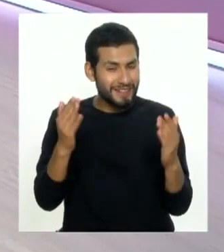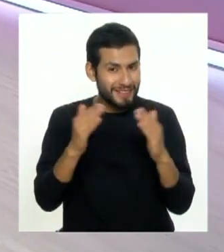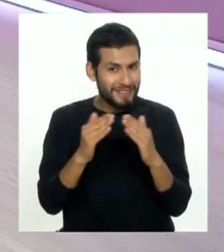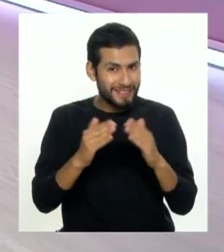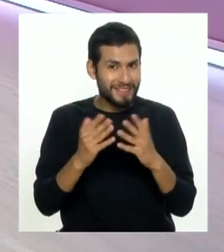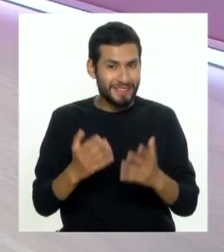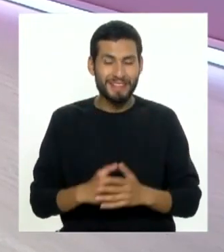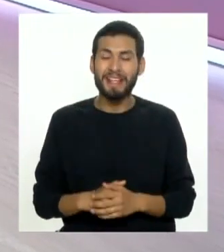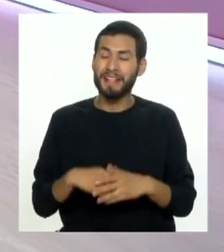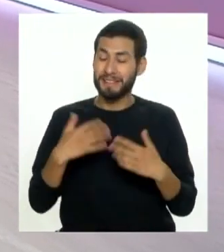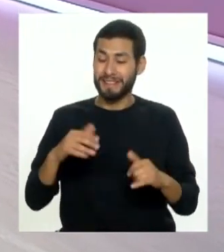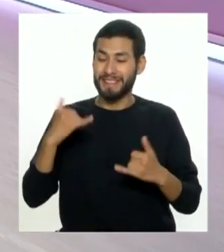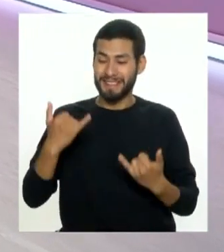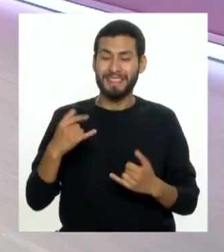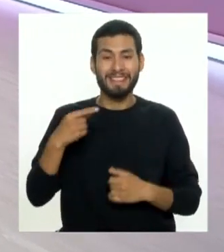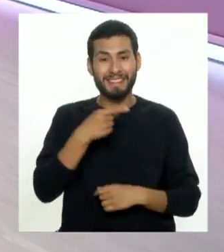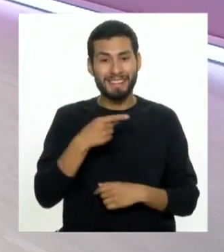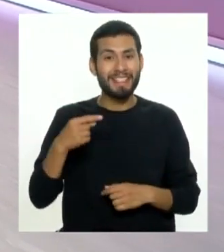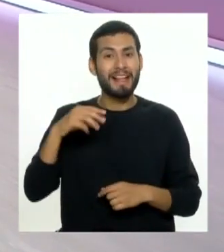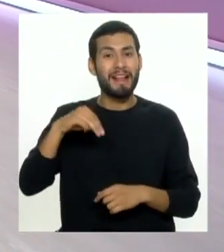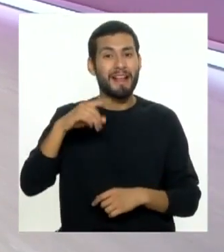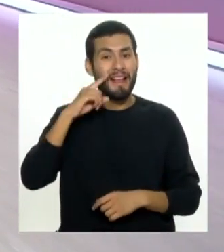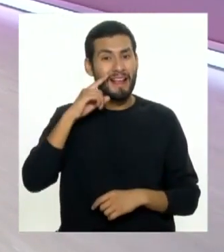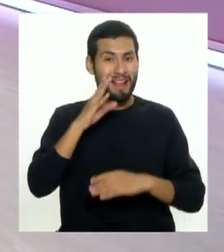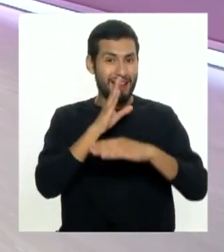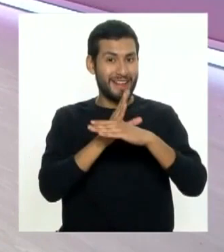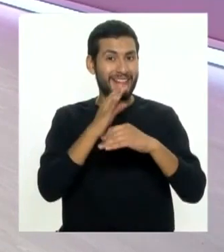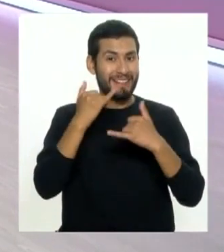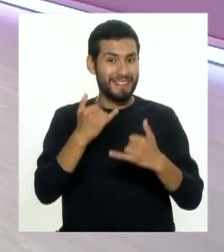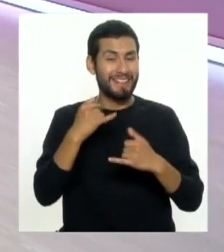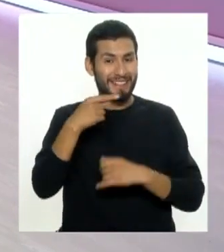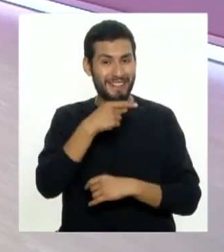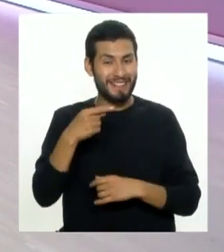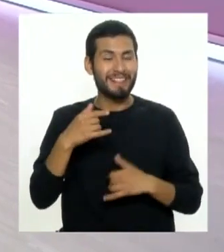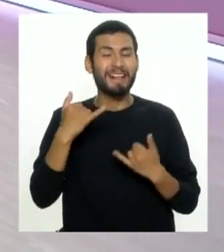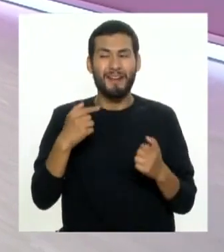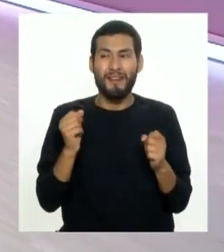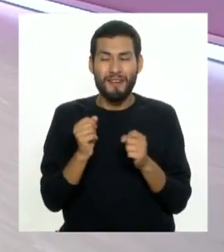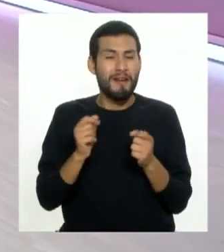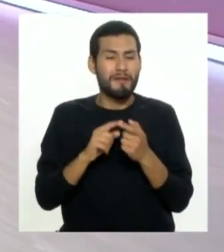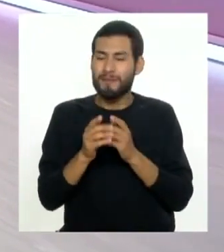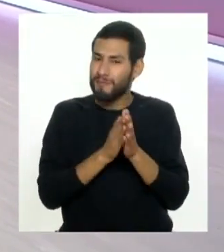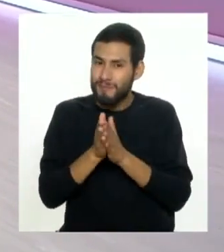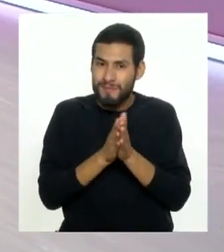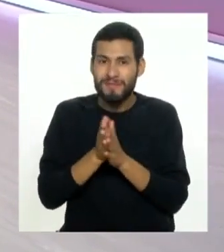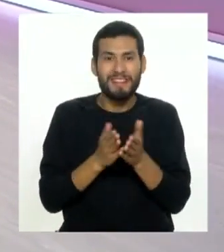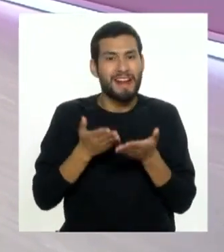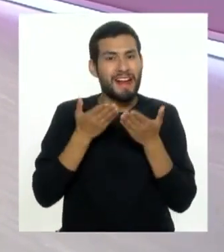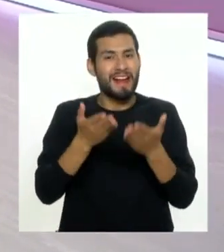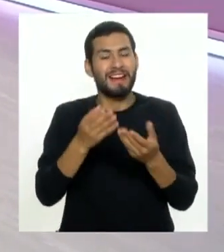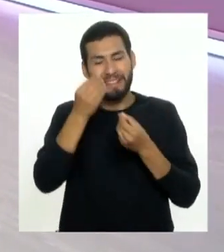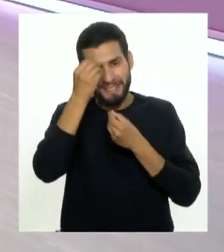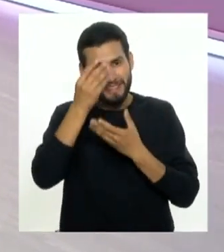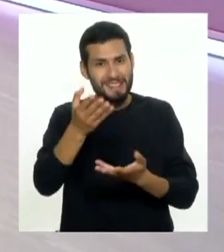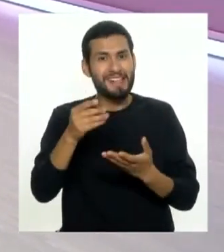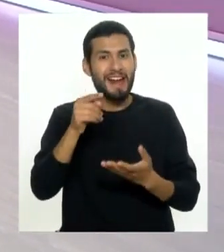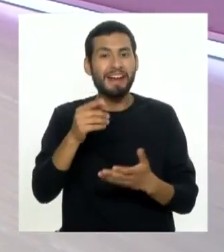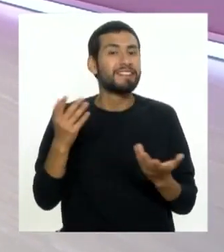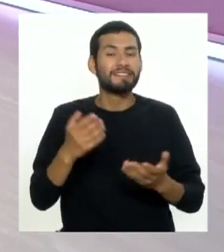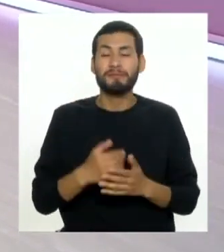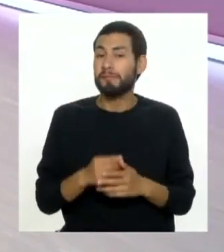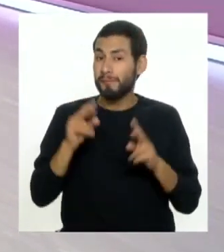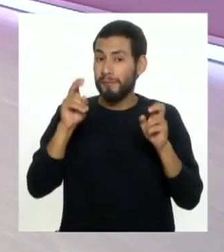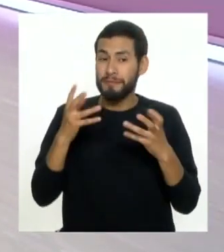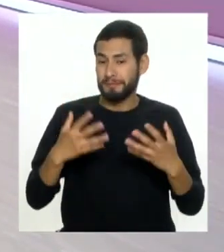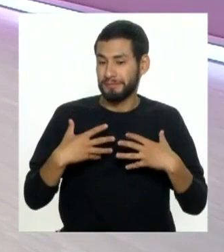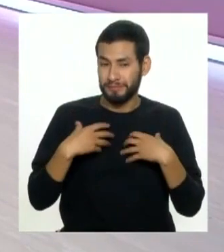casa? Ya mitad de semana, con un poquito de frío, pero estamos aquí llenos de energía para llevarle la mejor información en cuanto